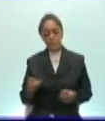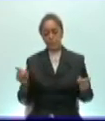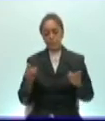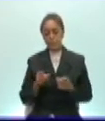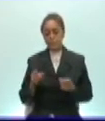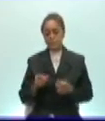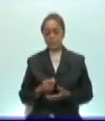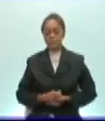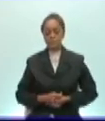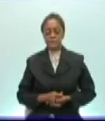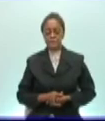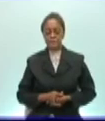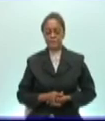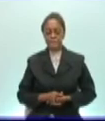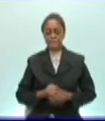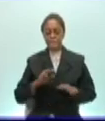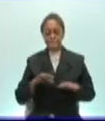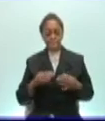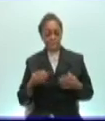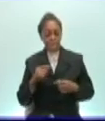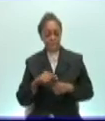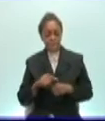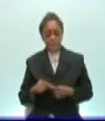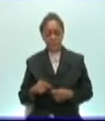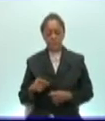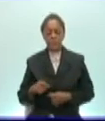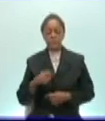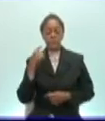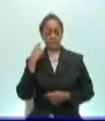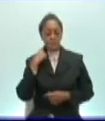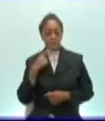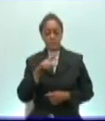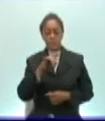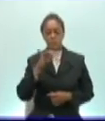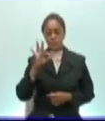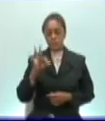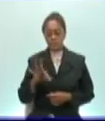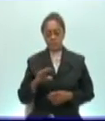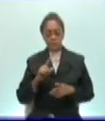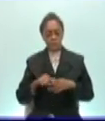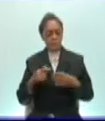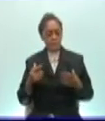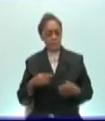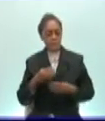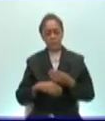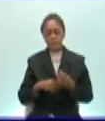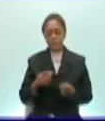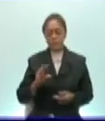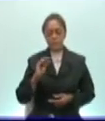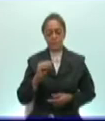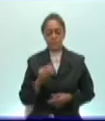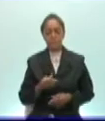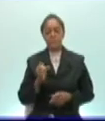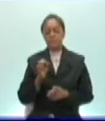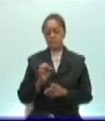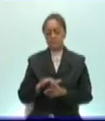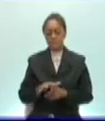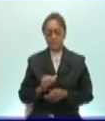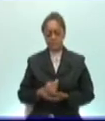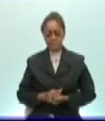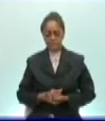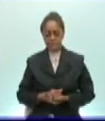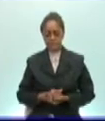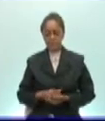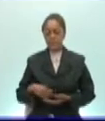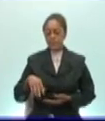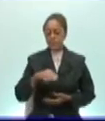sintetizarlos. ¿Qué va a pasar ahora? Vamos al año 98. ¿Qué va a pasar en el año 98? Creo que lo decíamos desde un inicio. Pues bien, ya todas